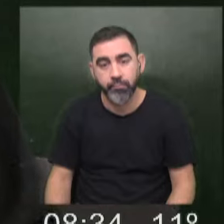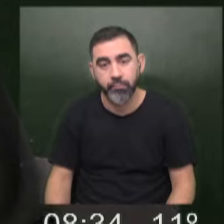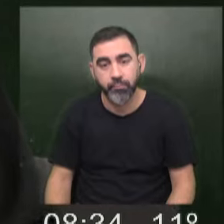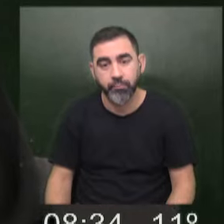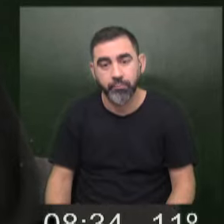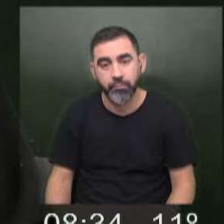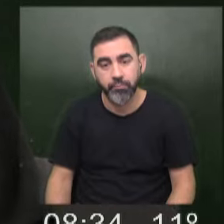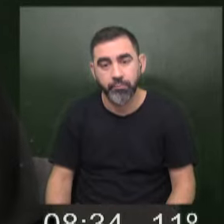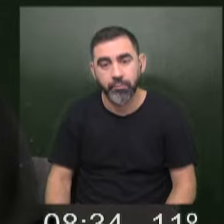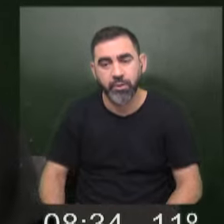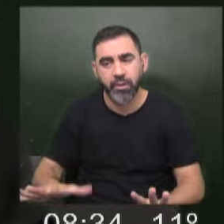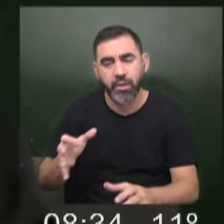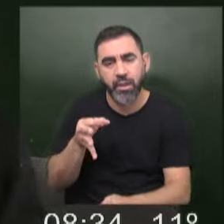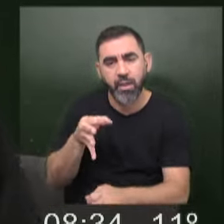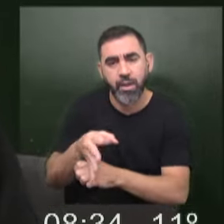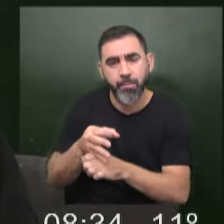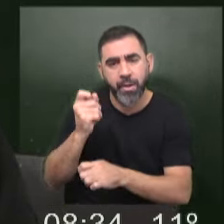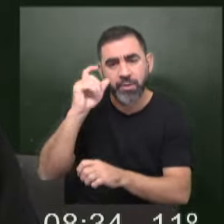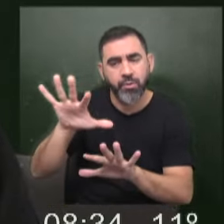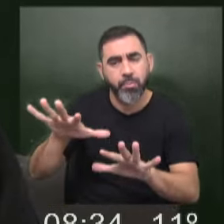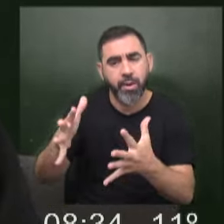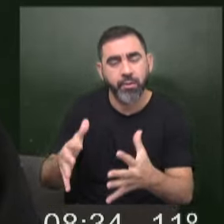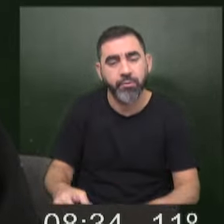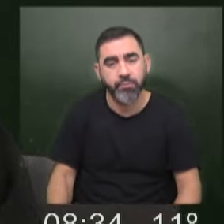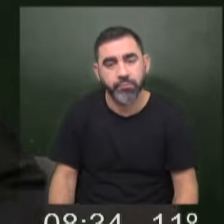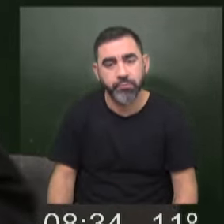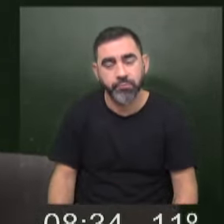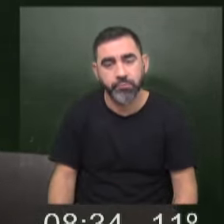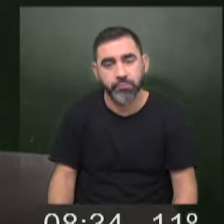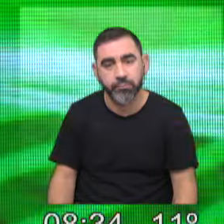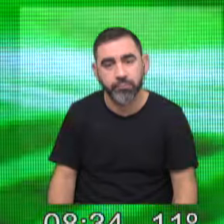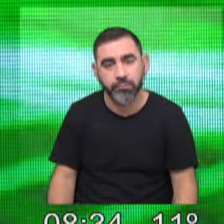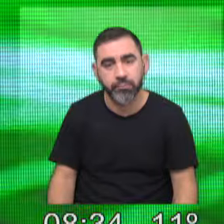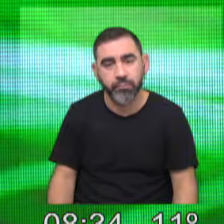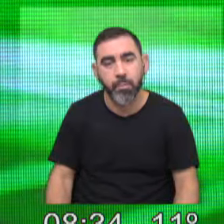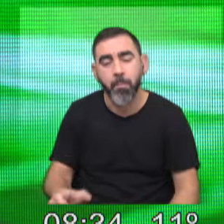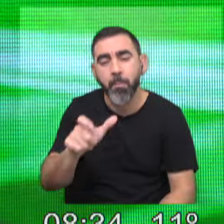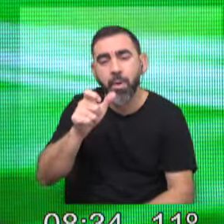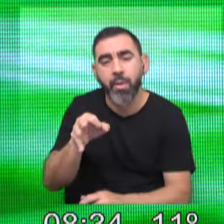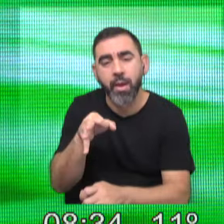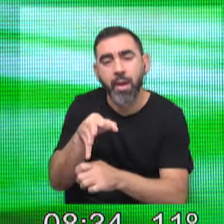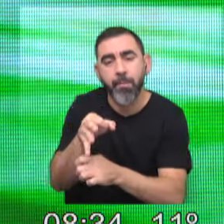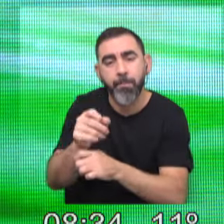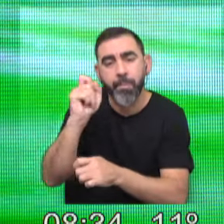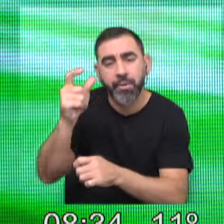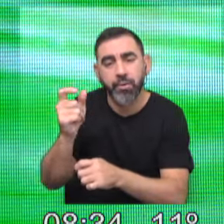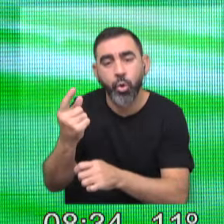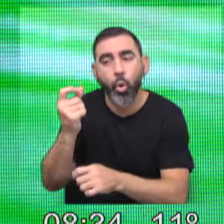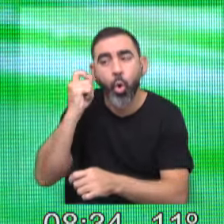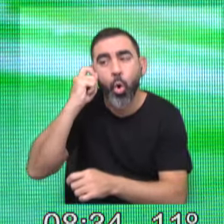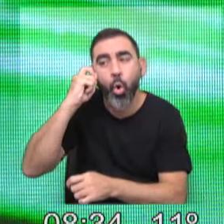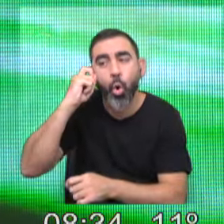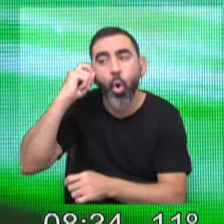¿En qué consiste esta capacitación y para qué? Yo diría que más que usar la palabra capacitación, te diría usar la palabra conocimiento.